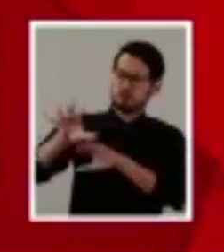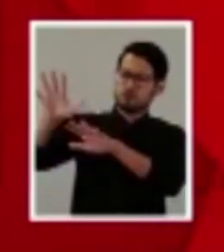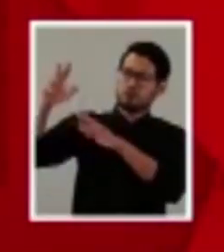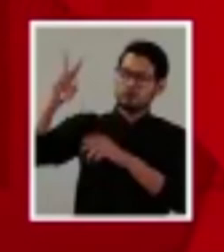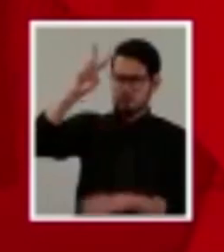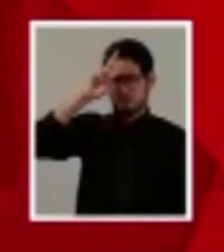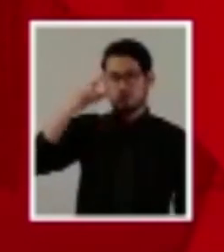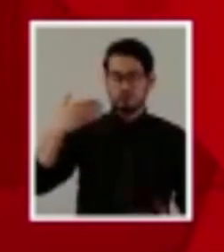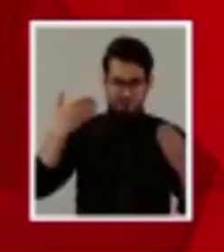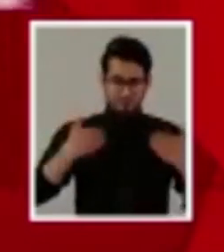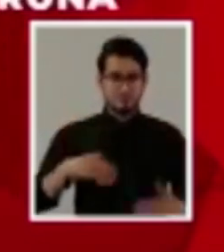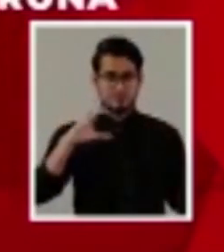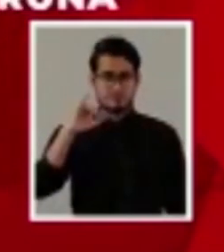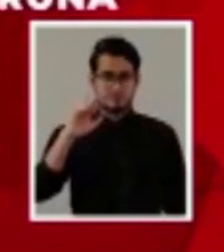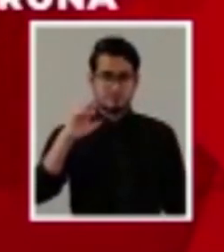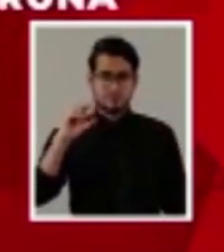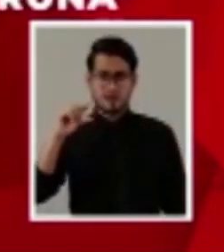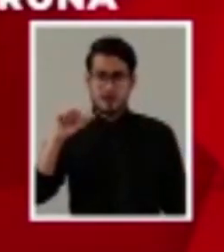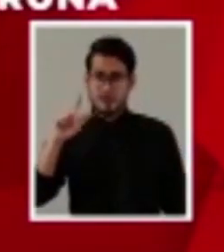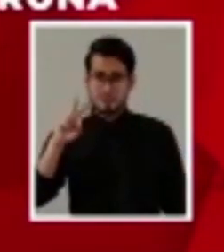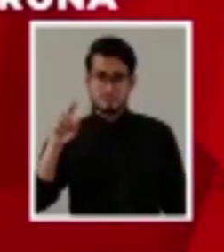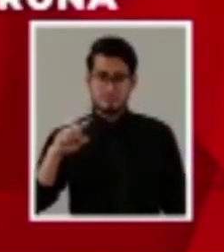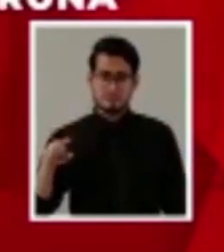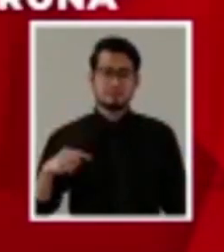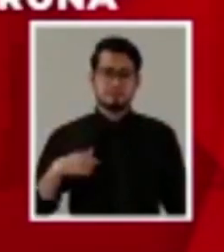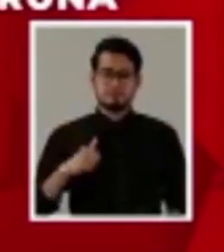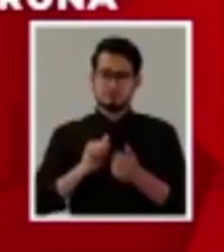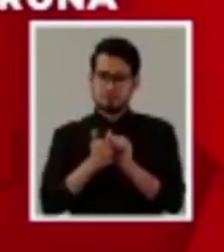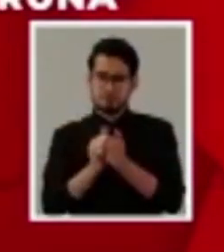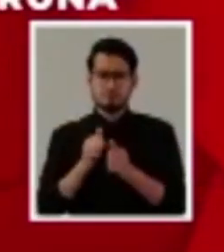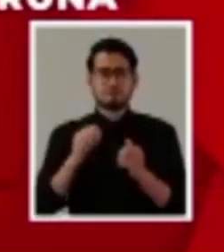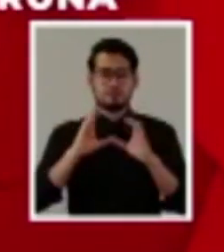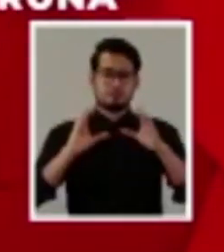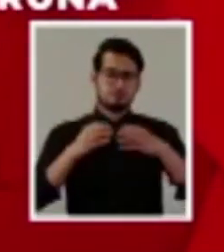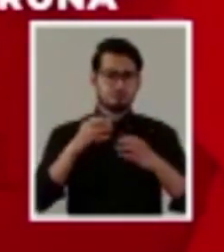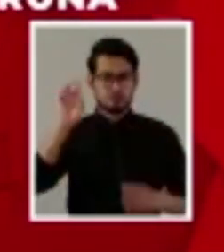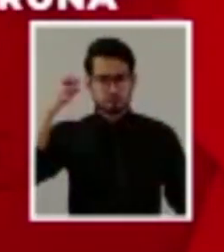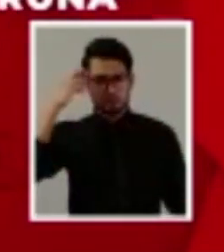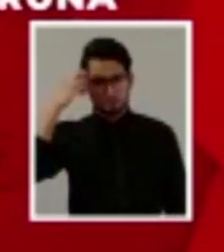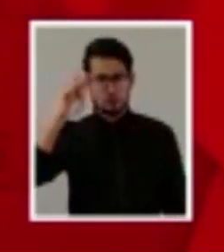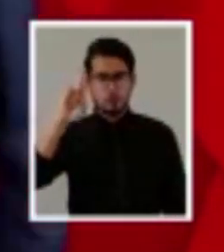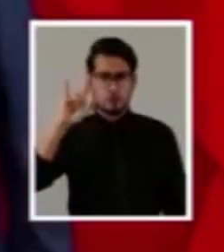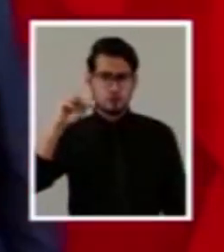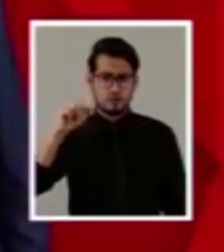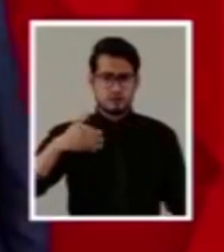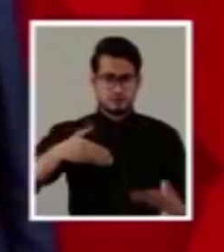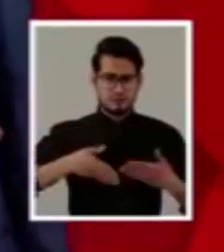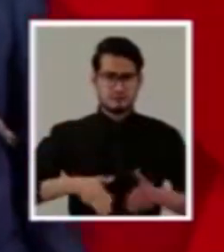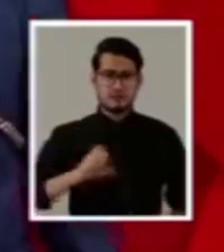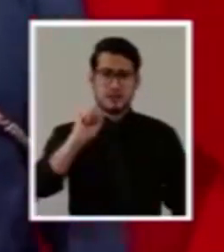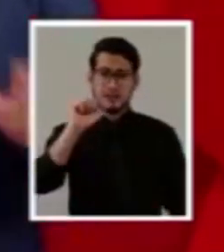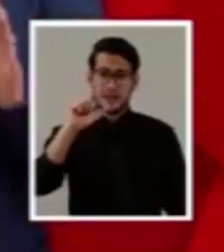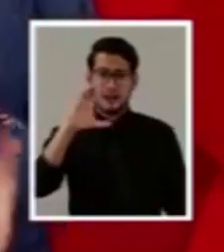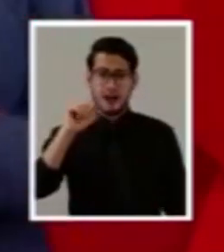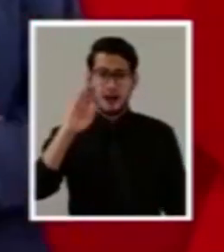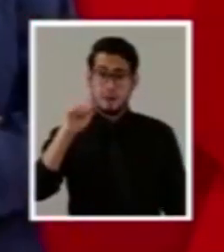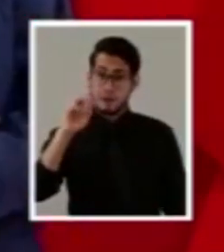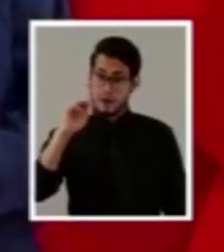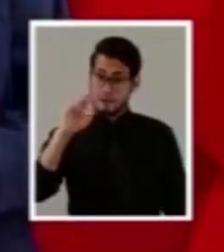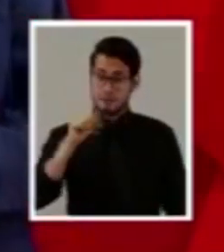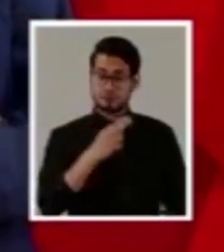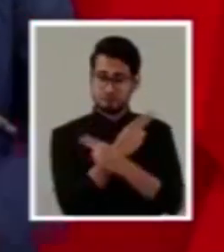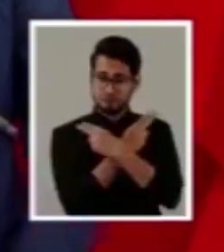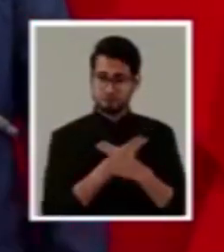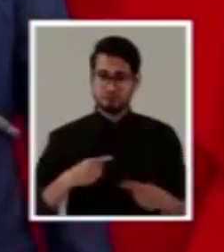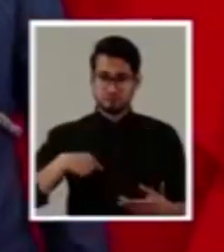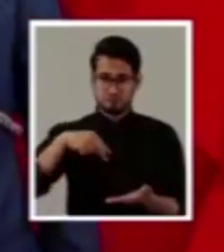Perú profundo, soy Ciro Gálvez, candidato presidencial por el Partido Oruna, nacido en Salcabamba,